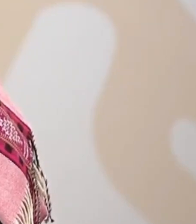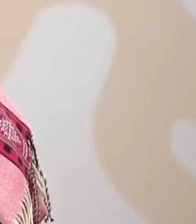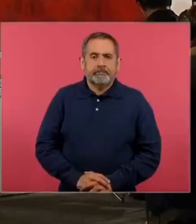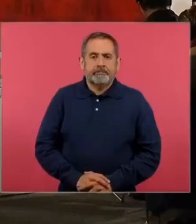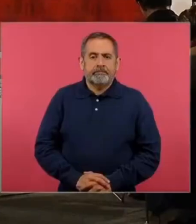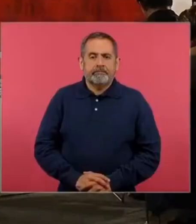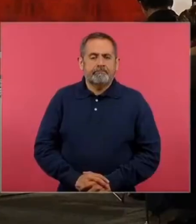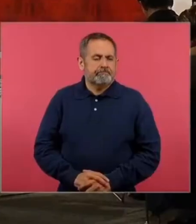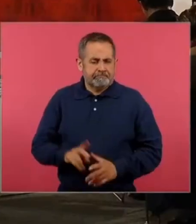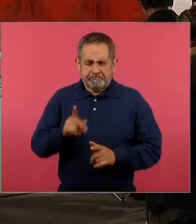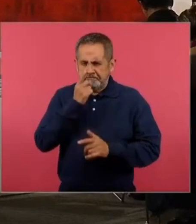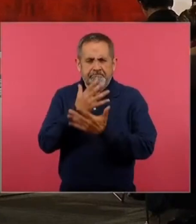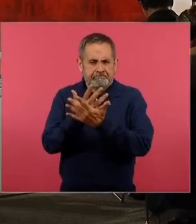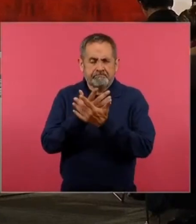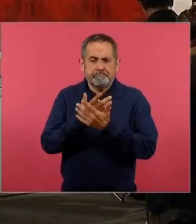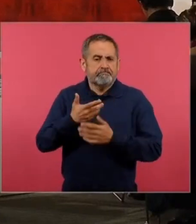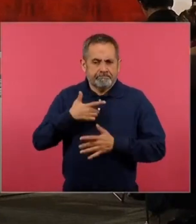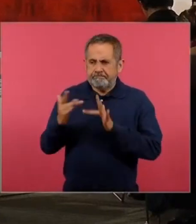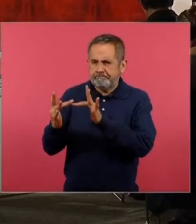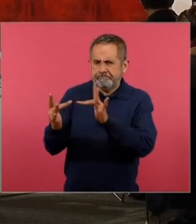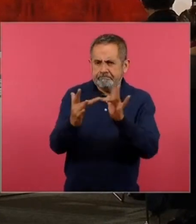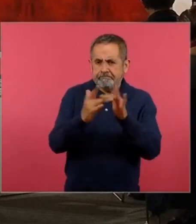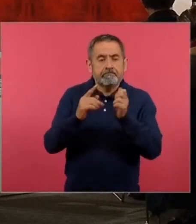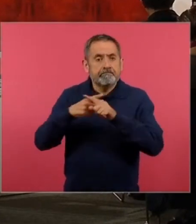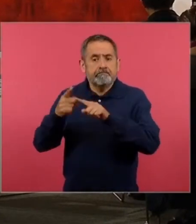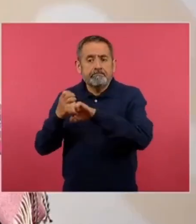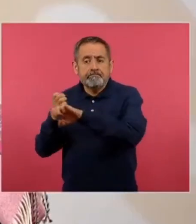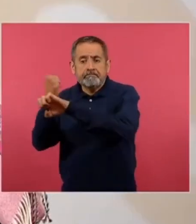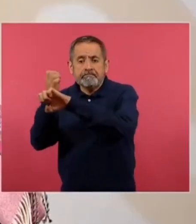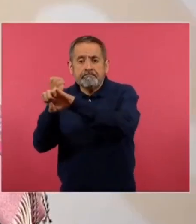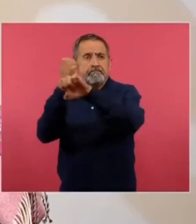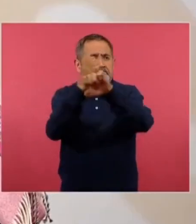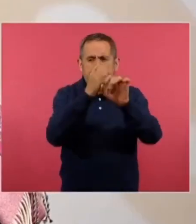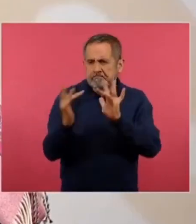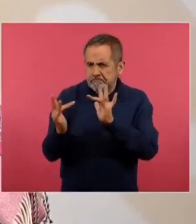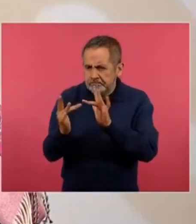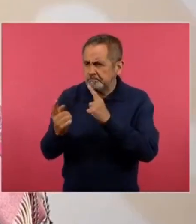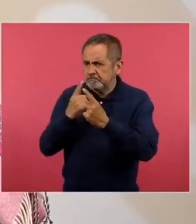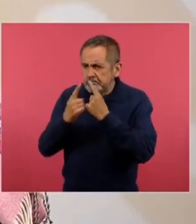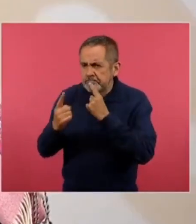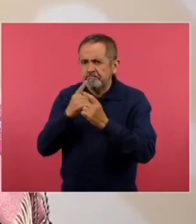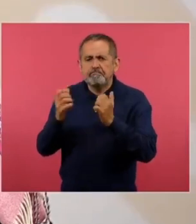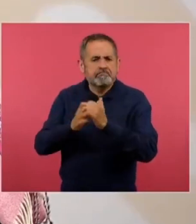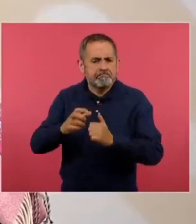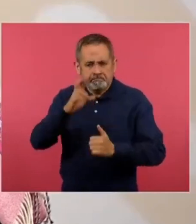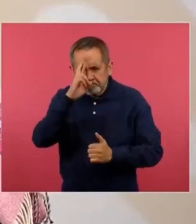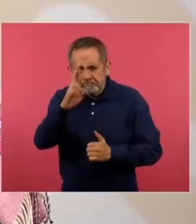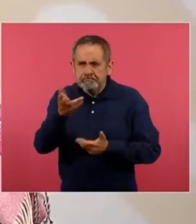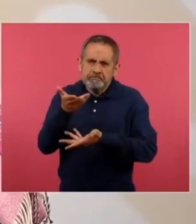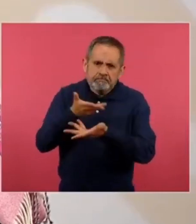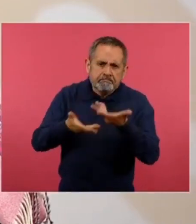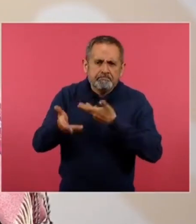afable con todas y cada una de las autoridades educativas de los estados. Hay diálogo, hay respeto, hay